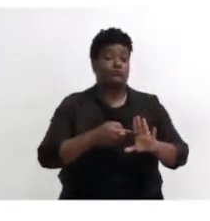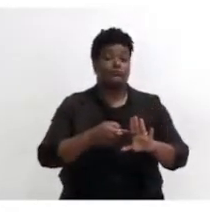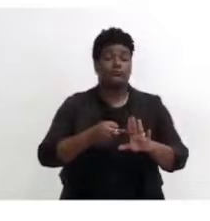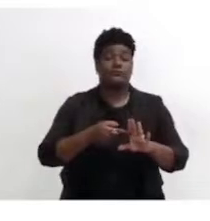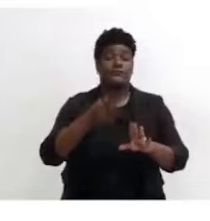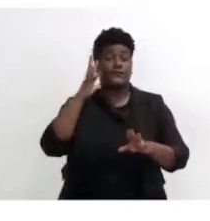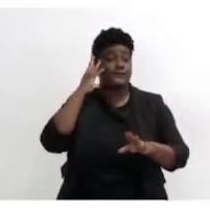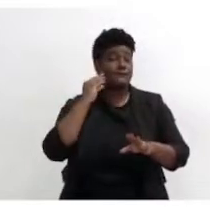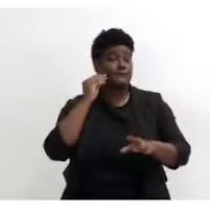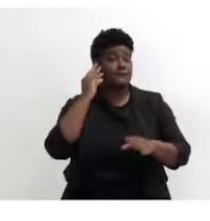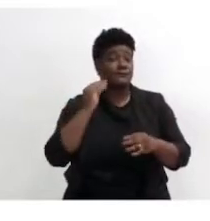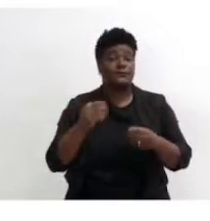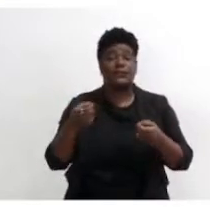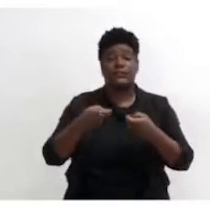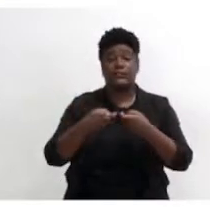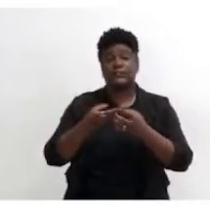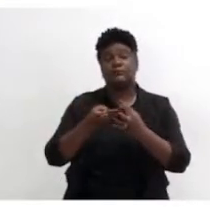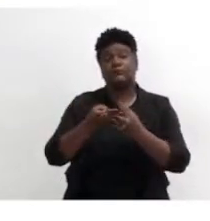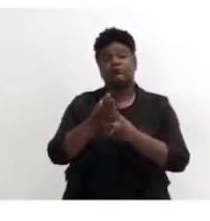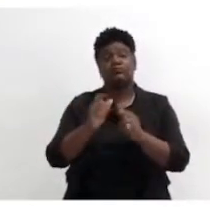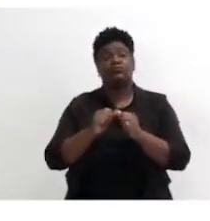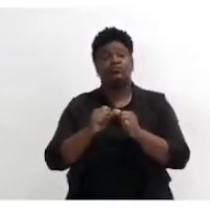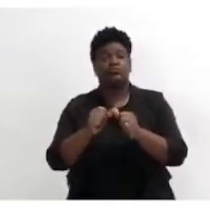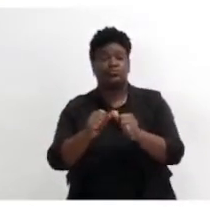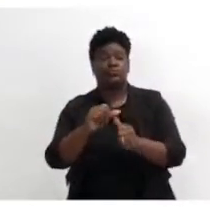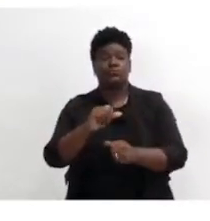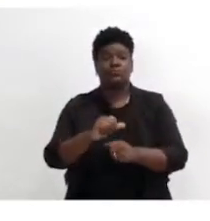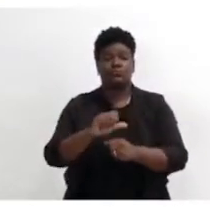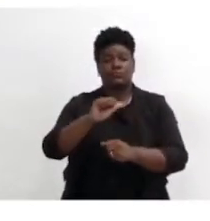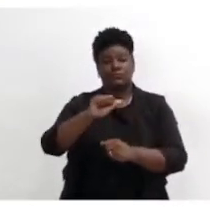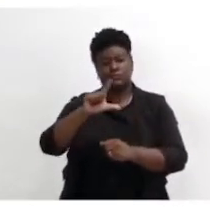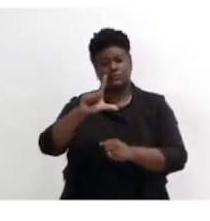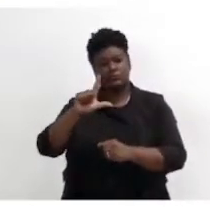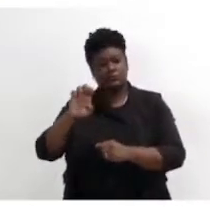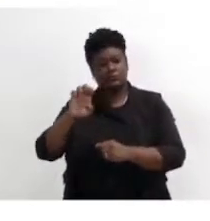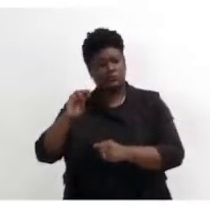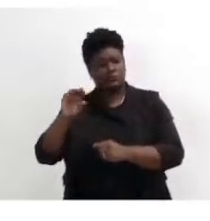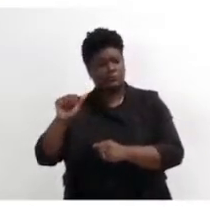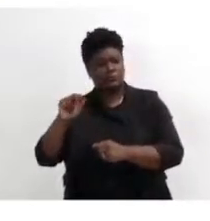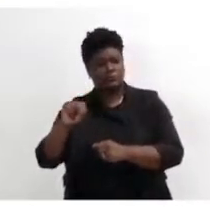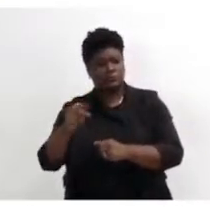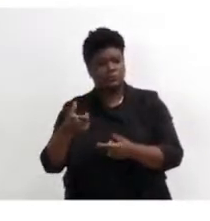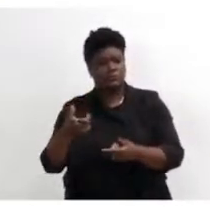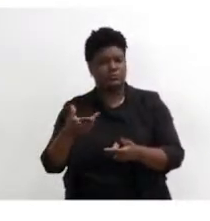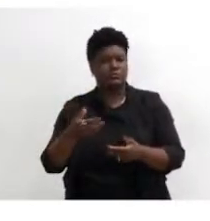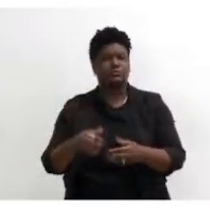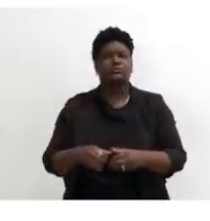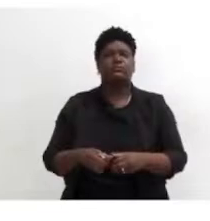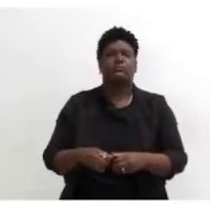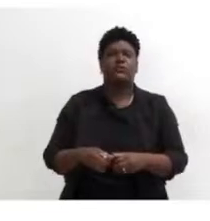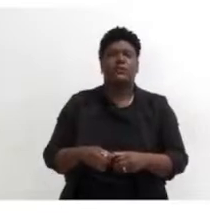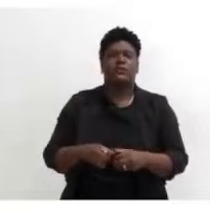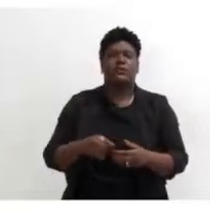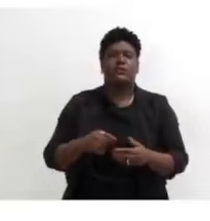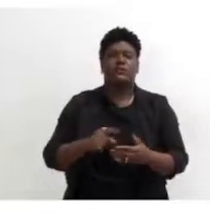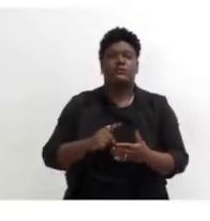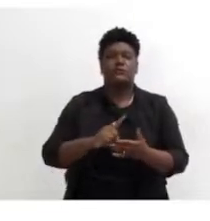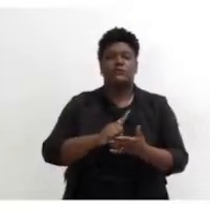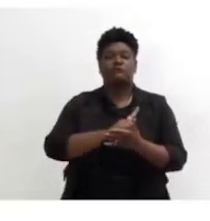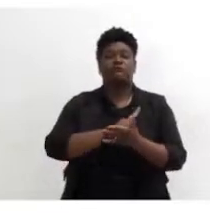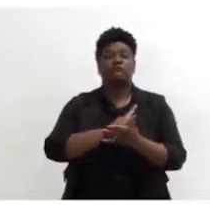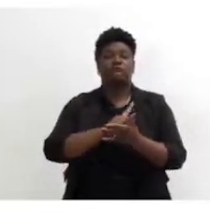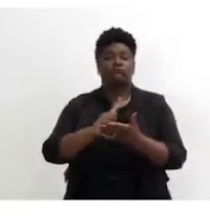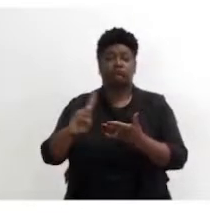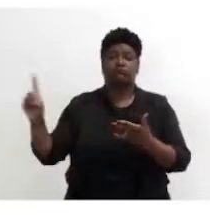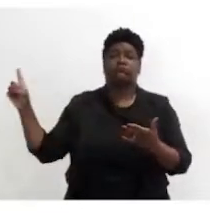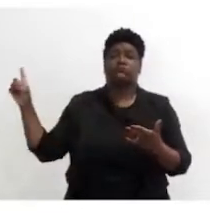en semiconductores, alemán, y que en el último mes nos